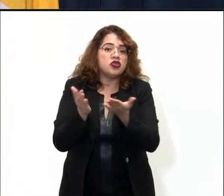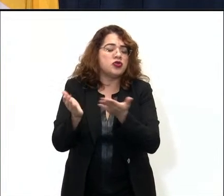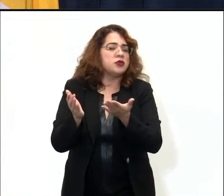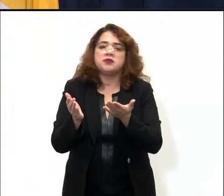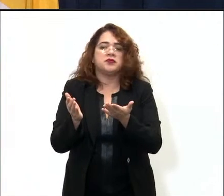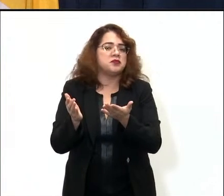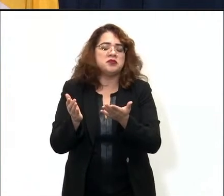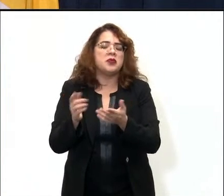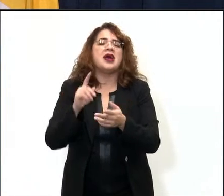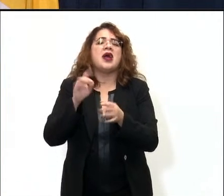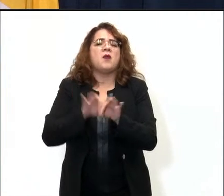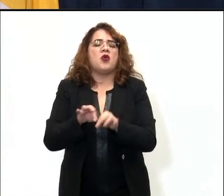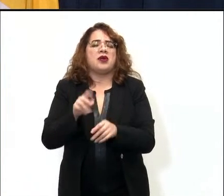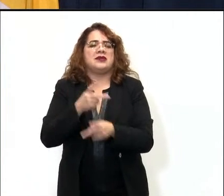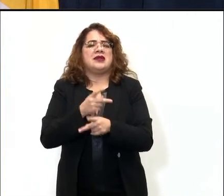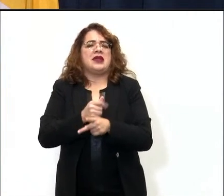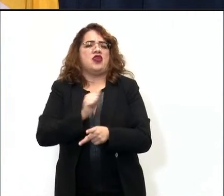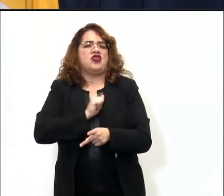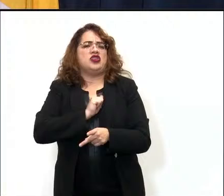bastantes líquidos para no